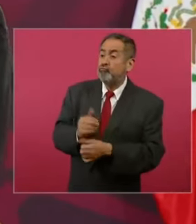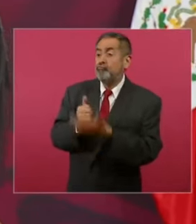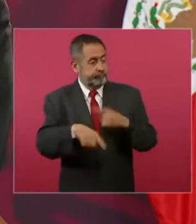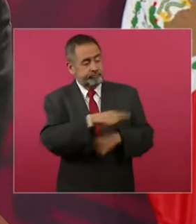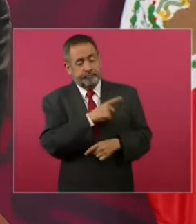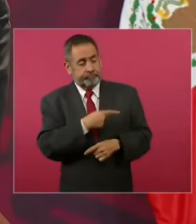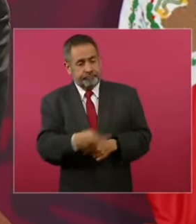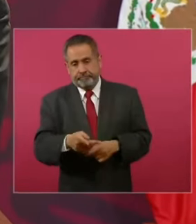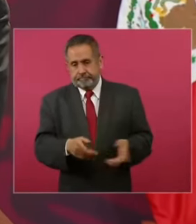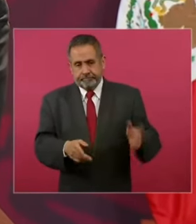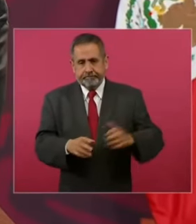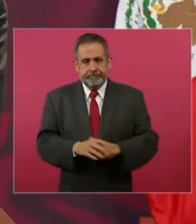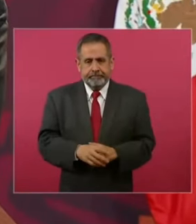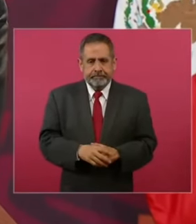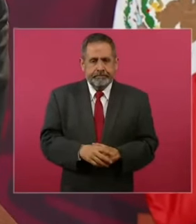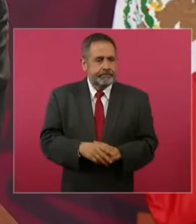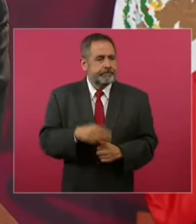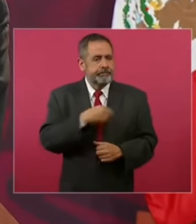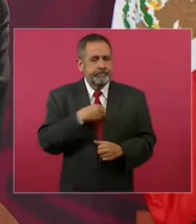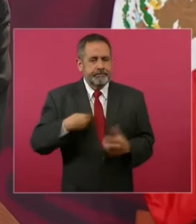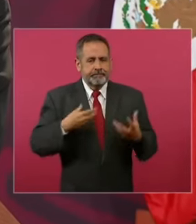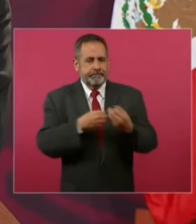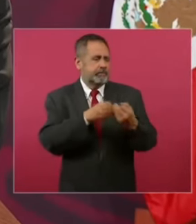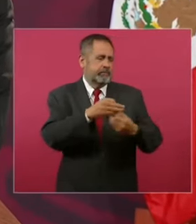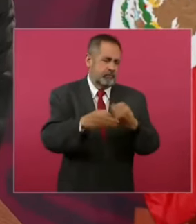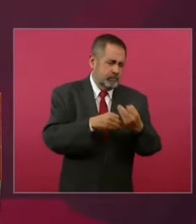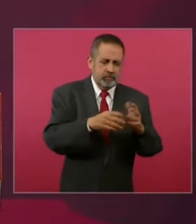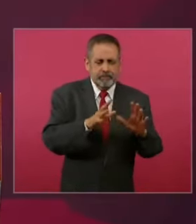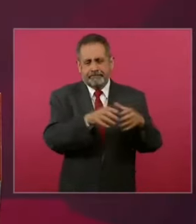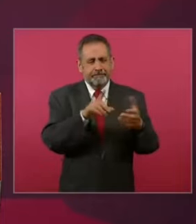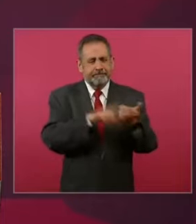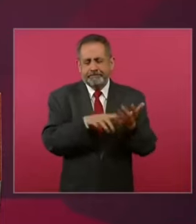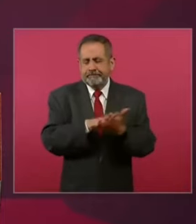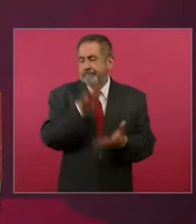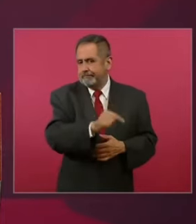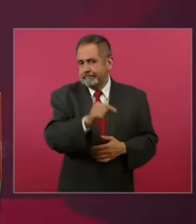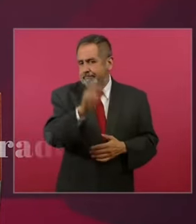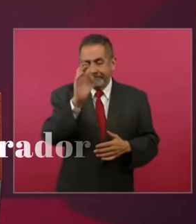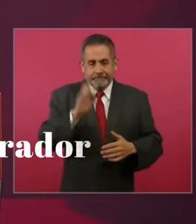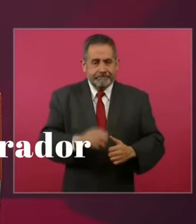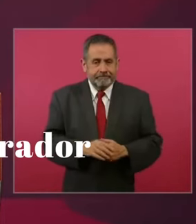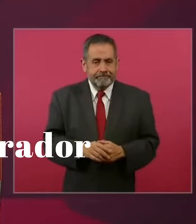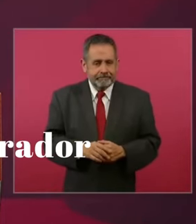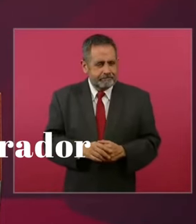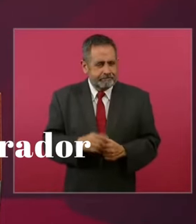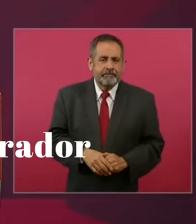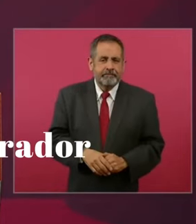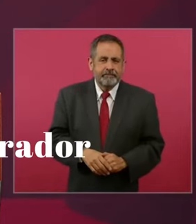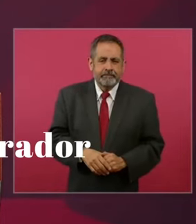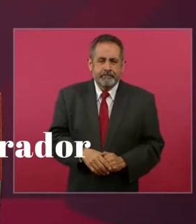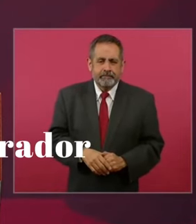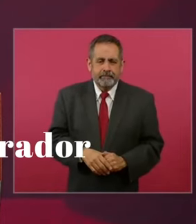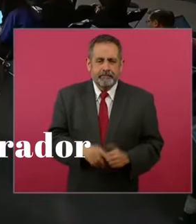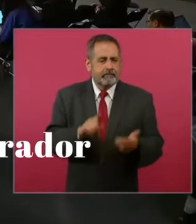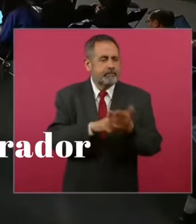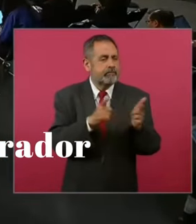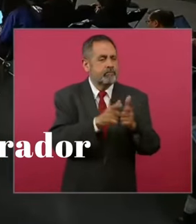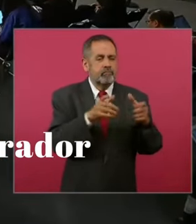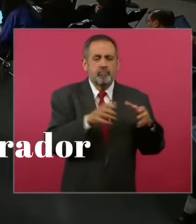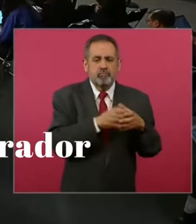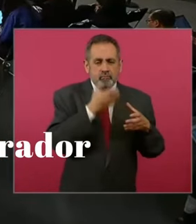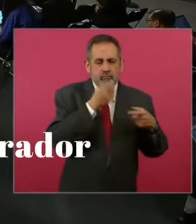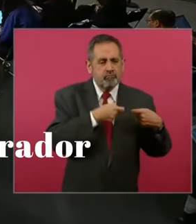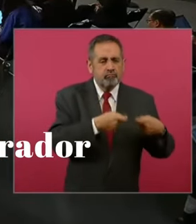estos integrantes, no todos, pero sí unos cuantos del bloque